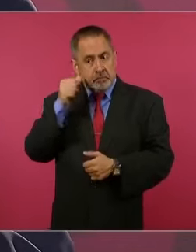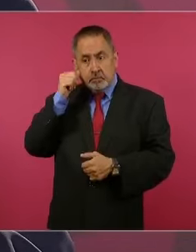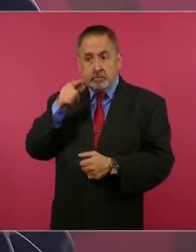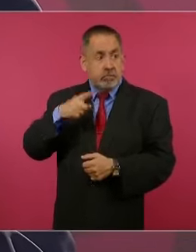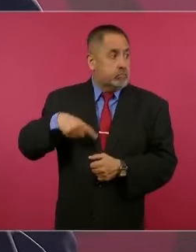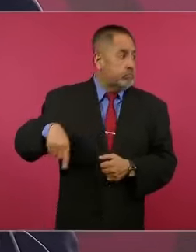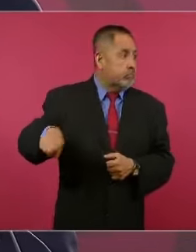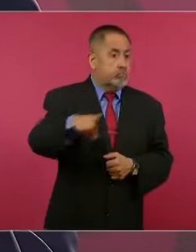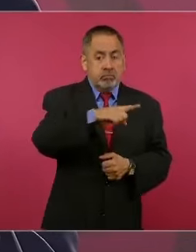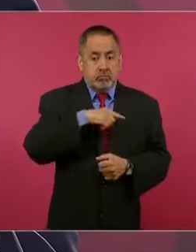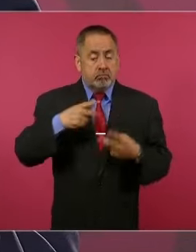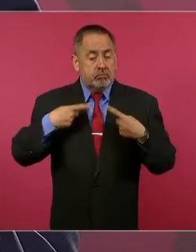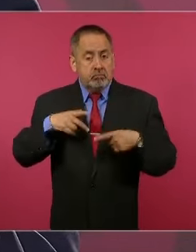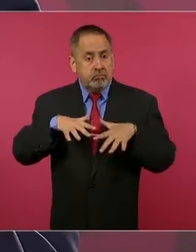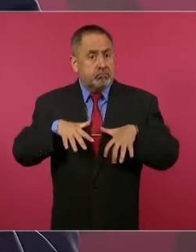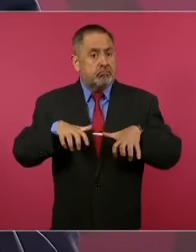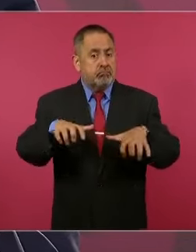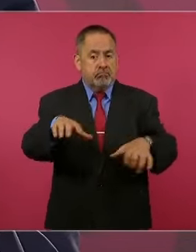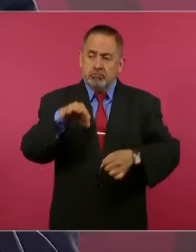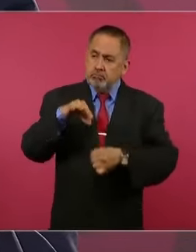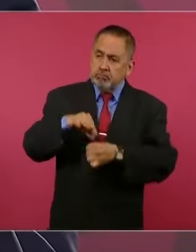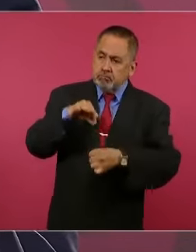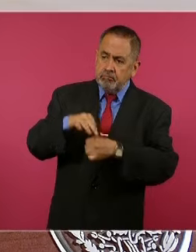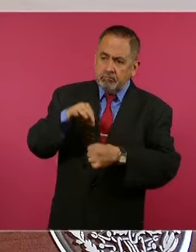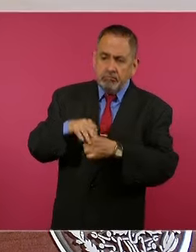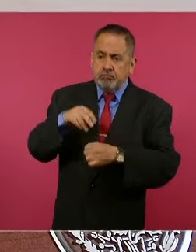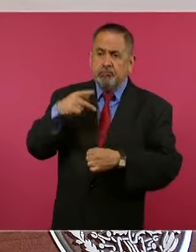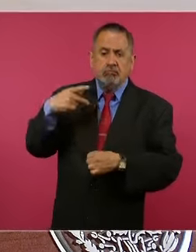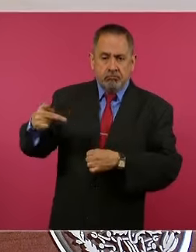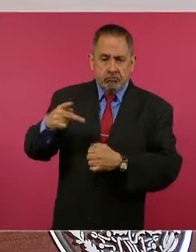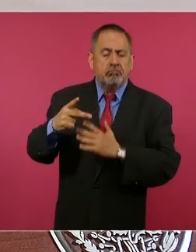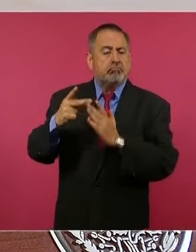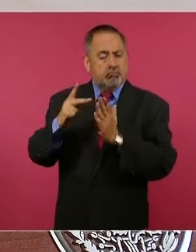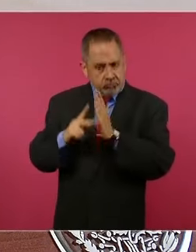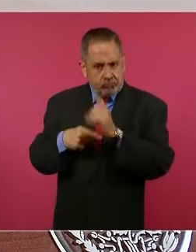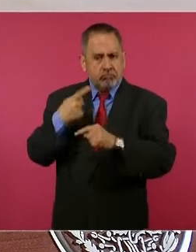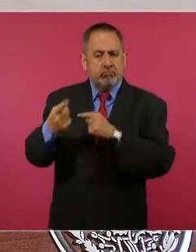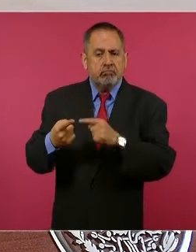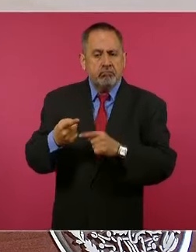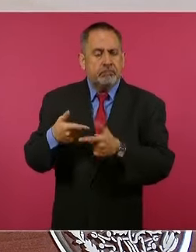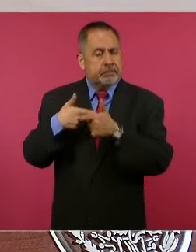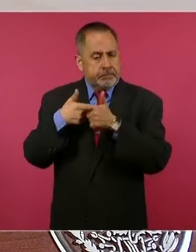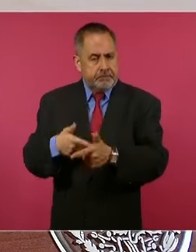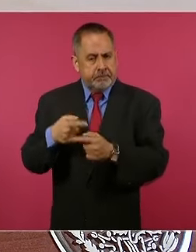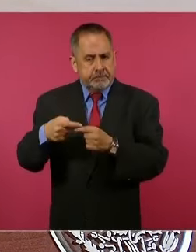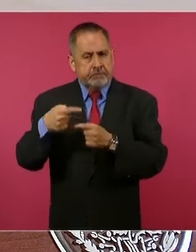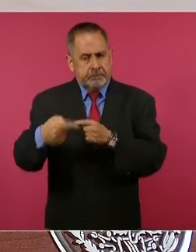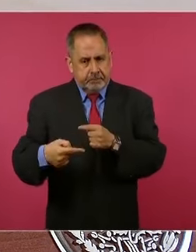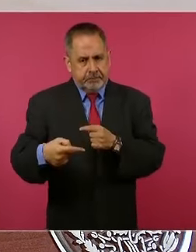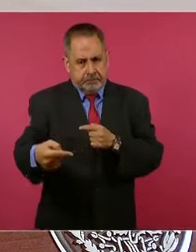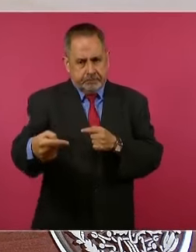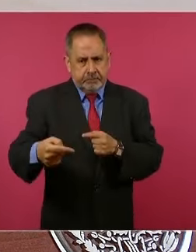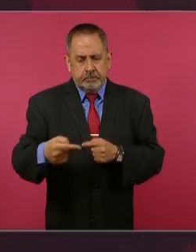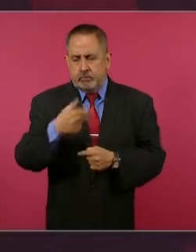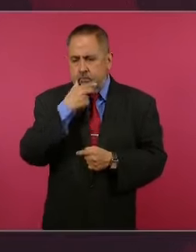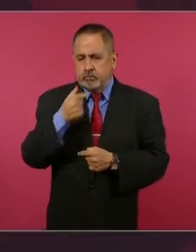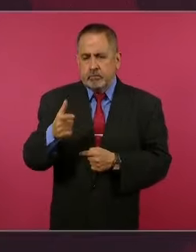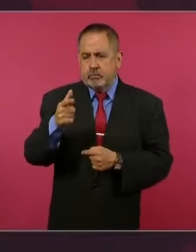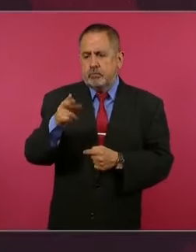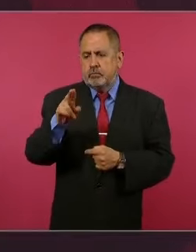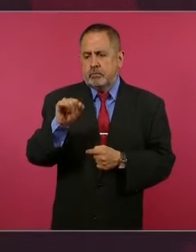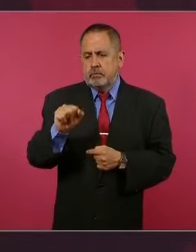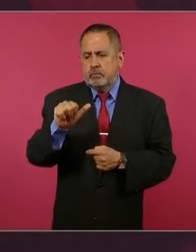por voluntad de su pueblo Luis